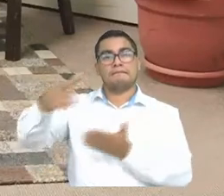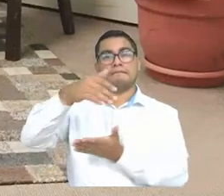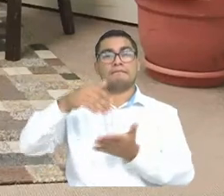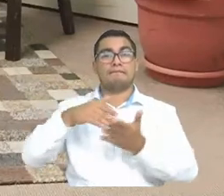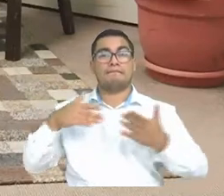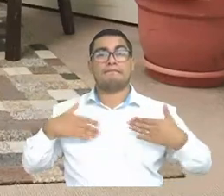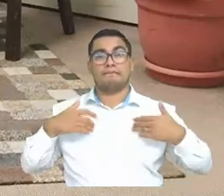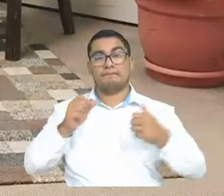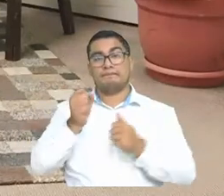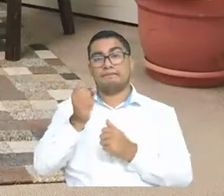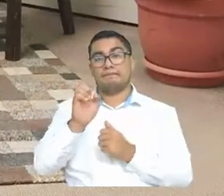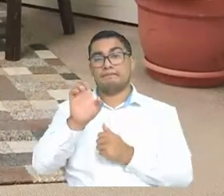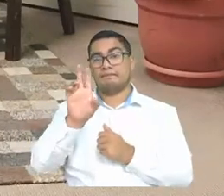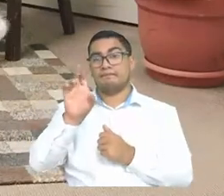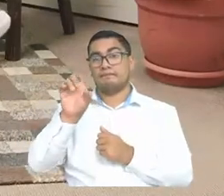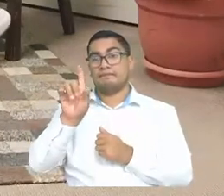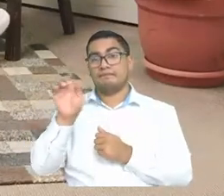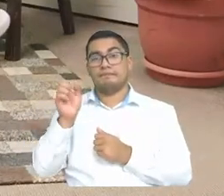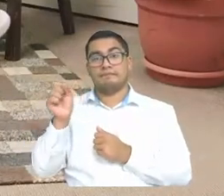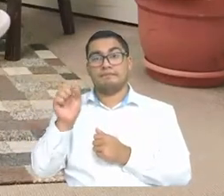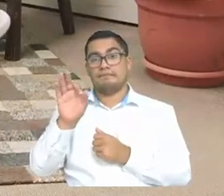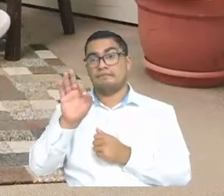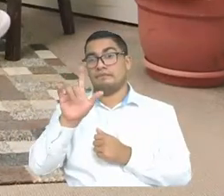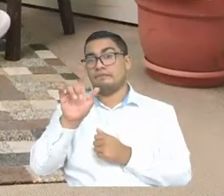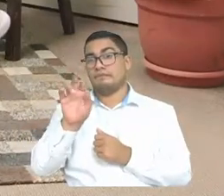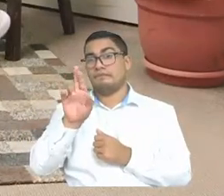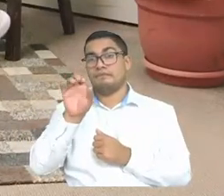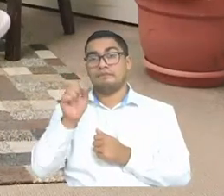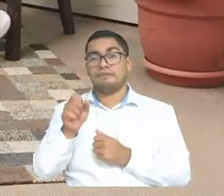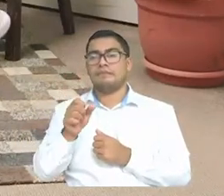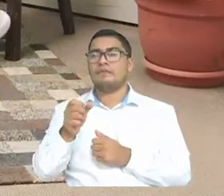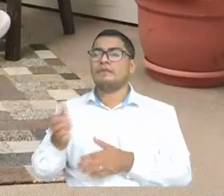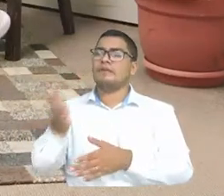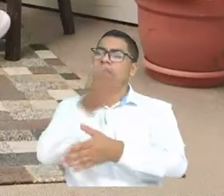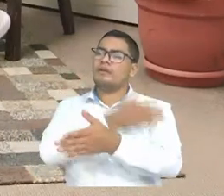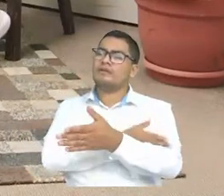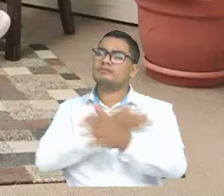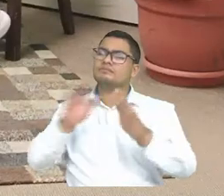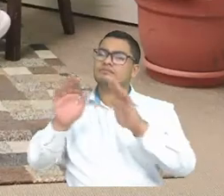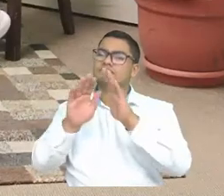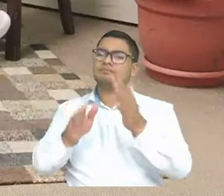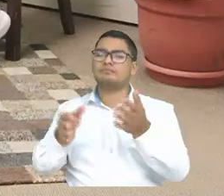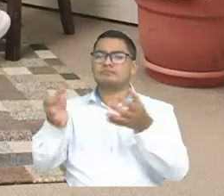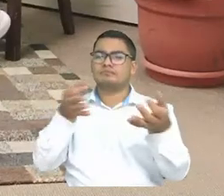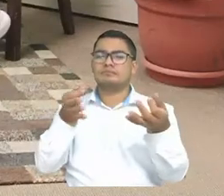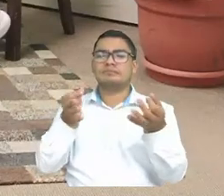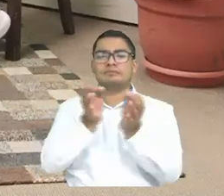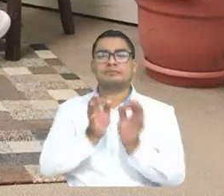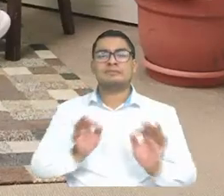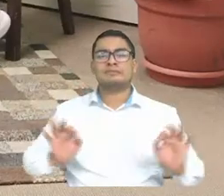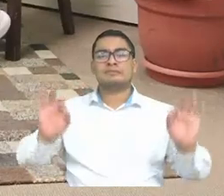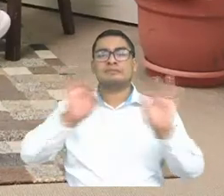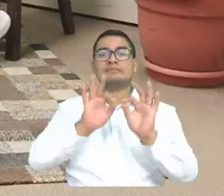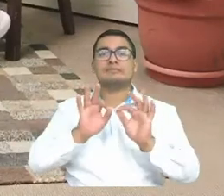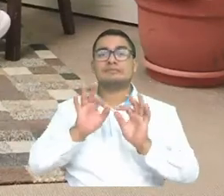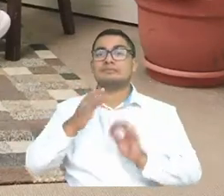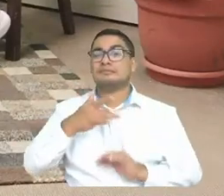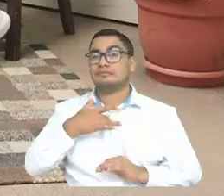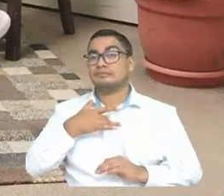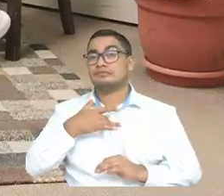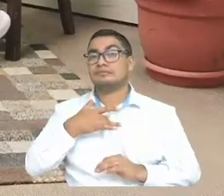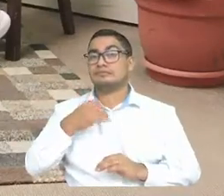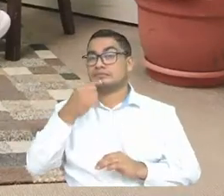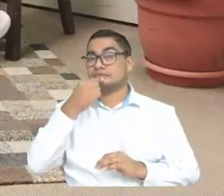Lescano. Compañera, usted decía que en la primera parte del programa, y eso es muy válido repetirlo, que hay que